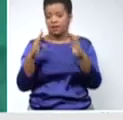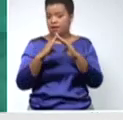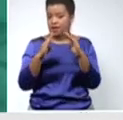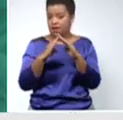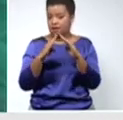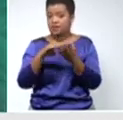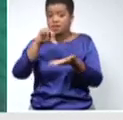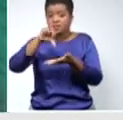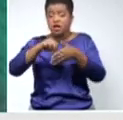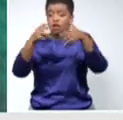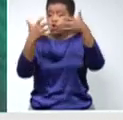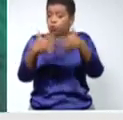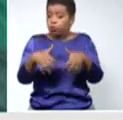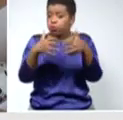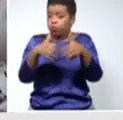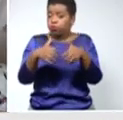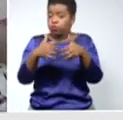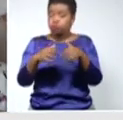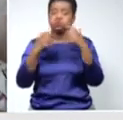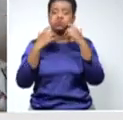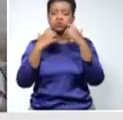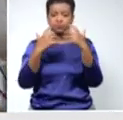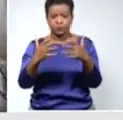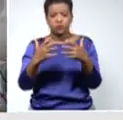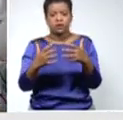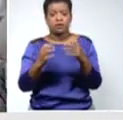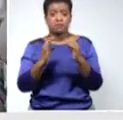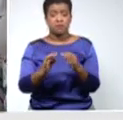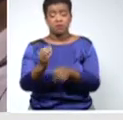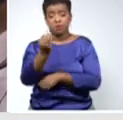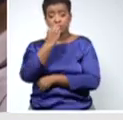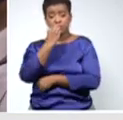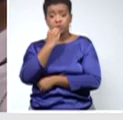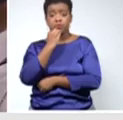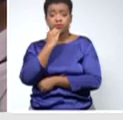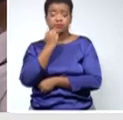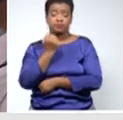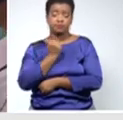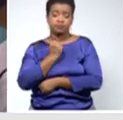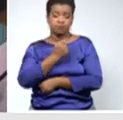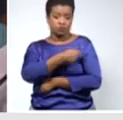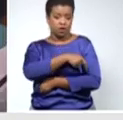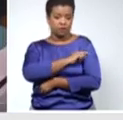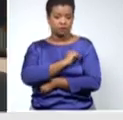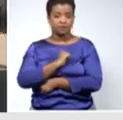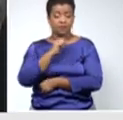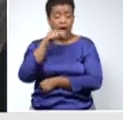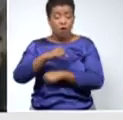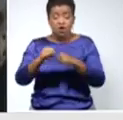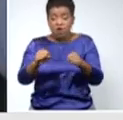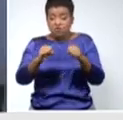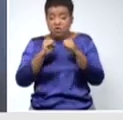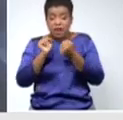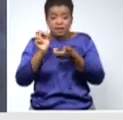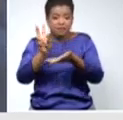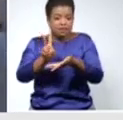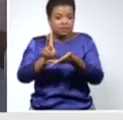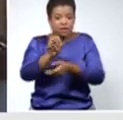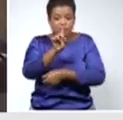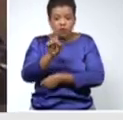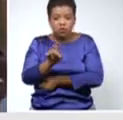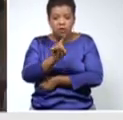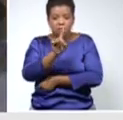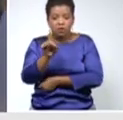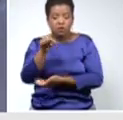vitalidad y garantizan la producción de alimentos para su expendio a la población. Se fortalece la inspección en los principales puntos de acceso a la ciudad